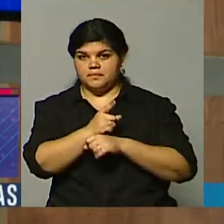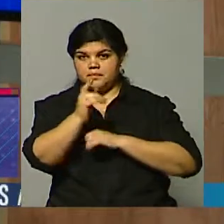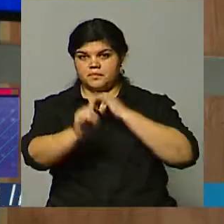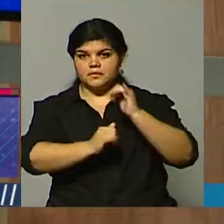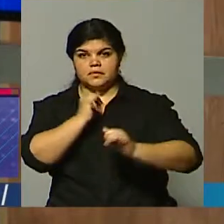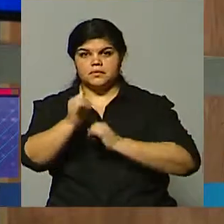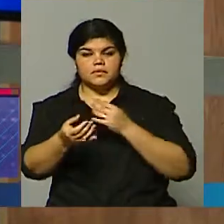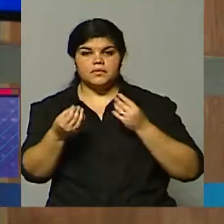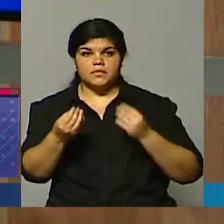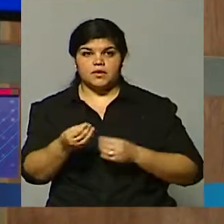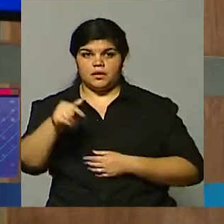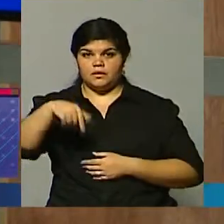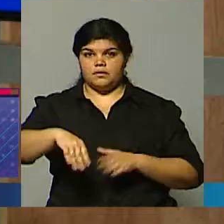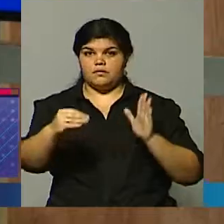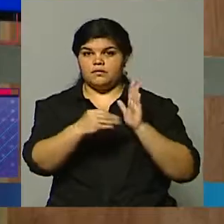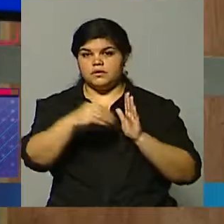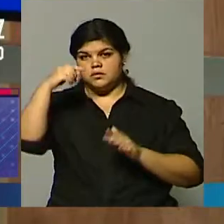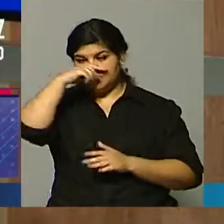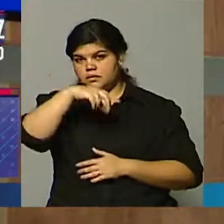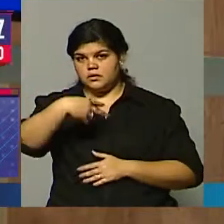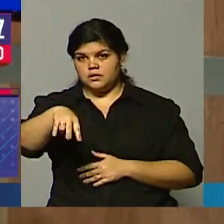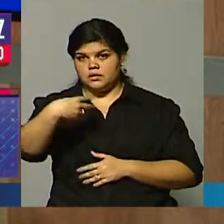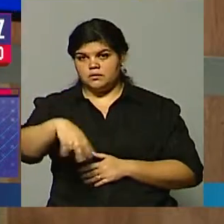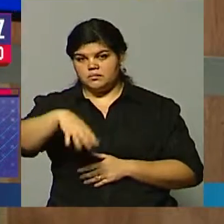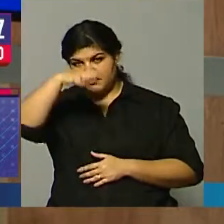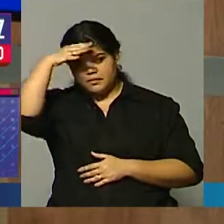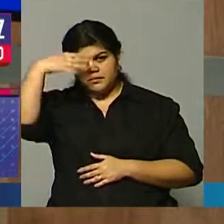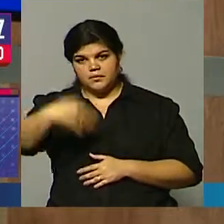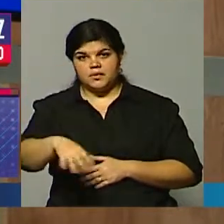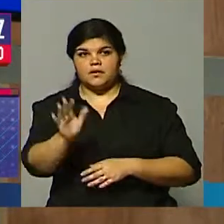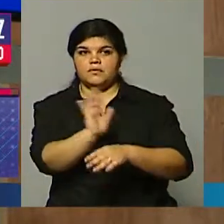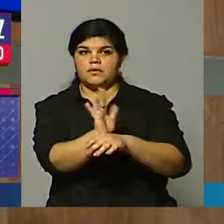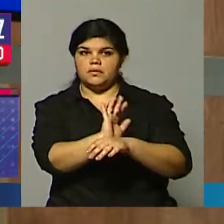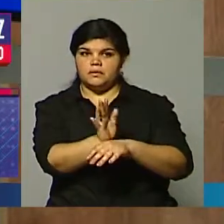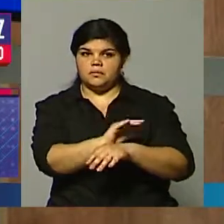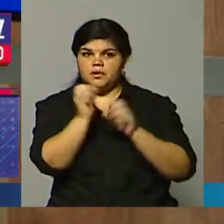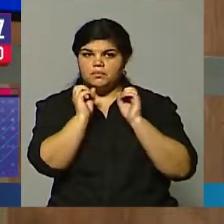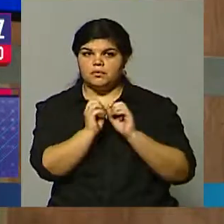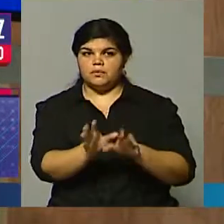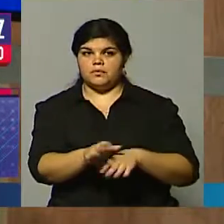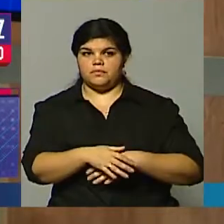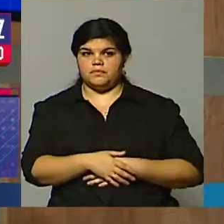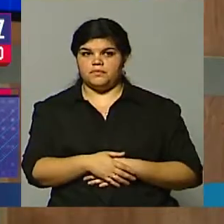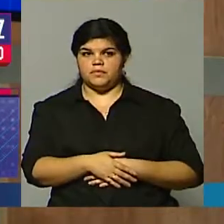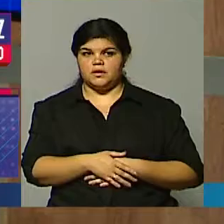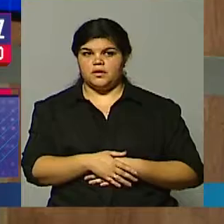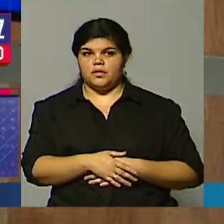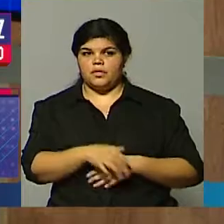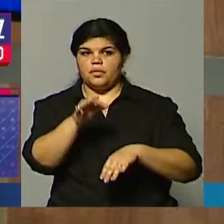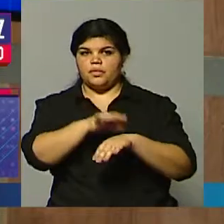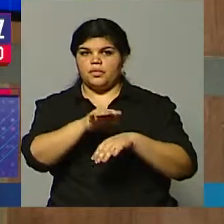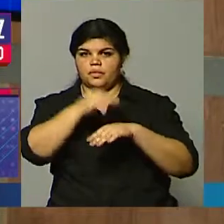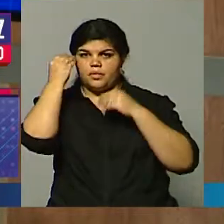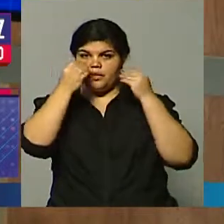de que hoy, 7 de noviembre, se estrena por fin la película Doctor Sueño. Esta es la secuela